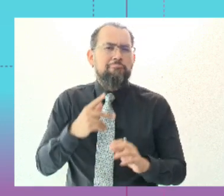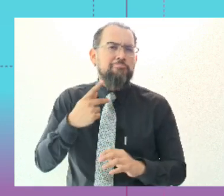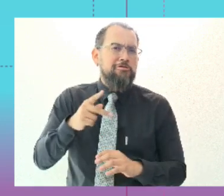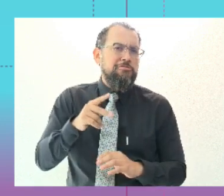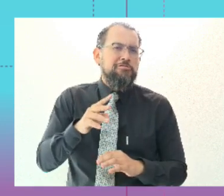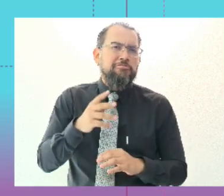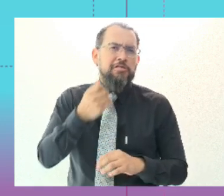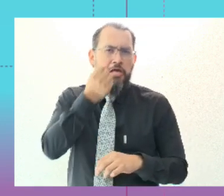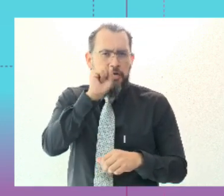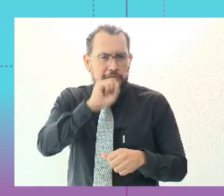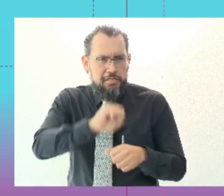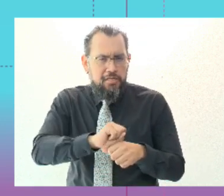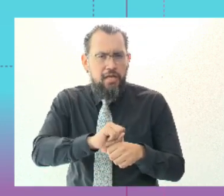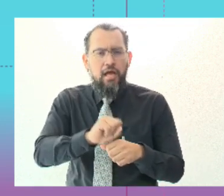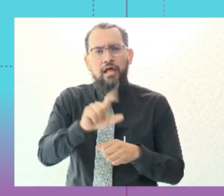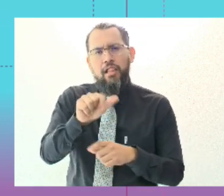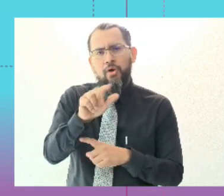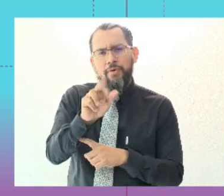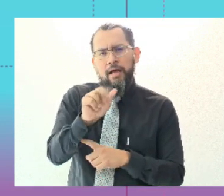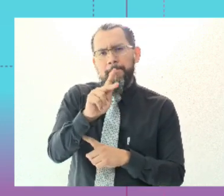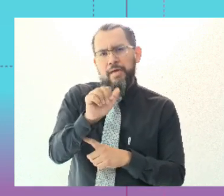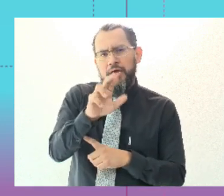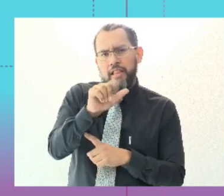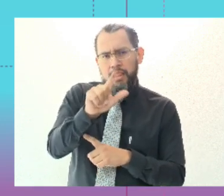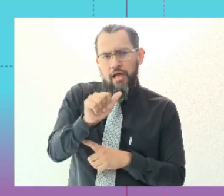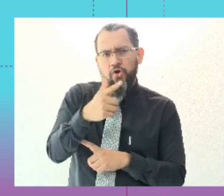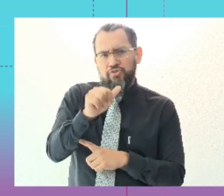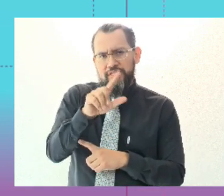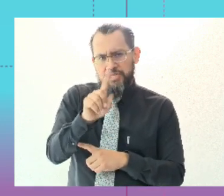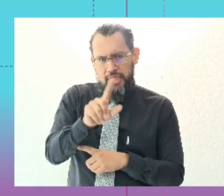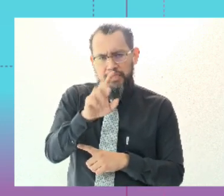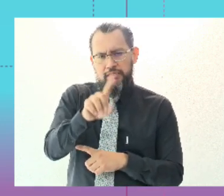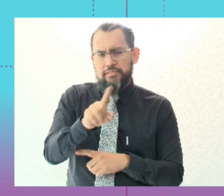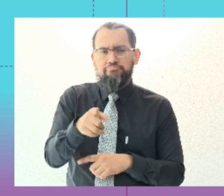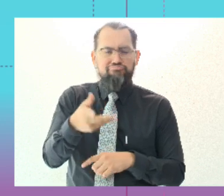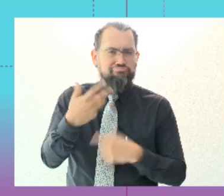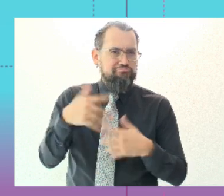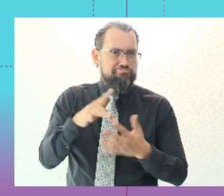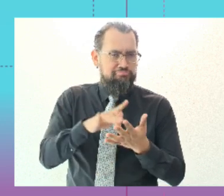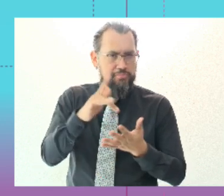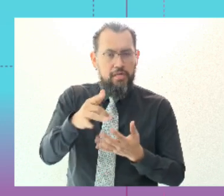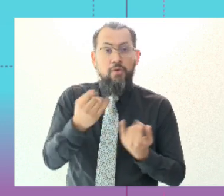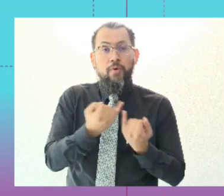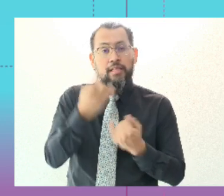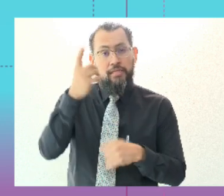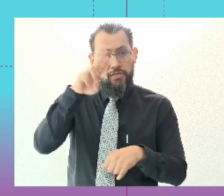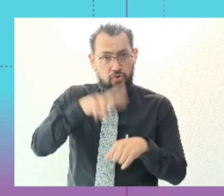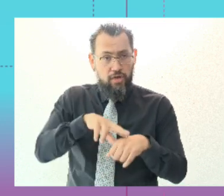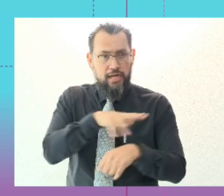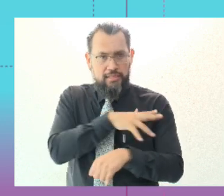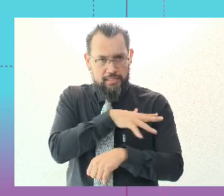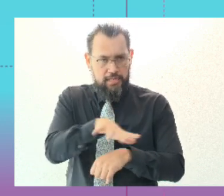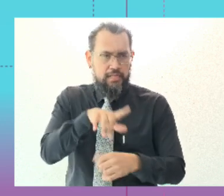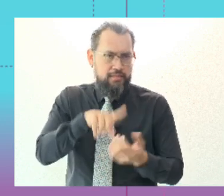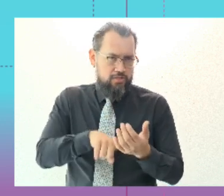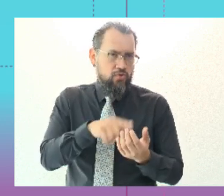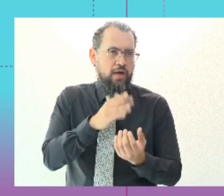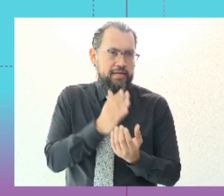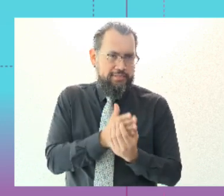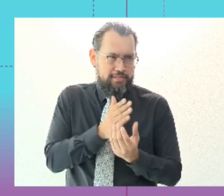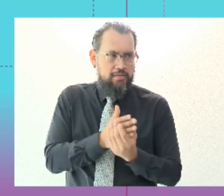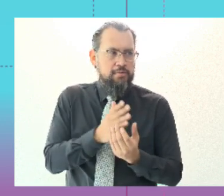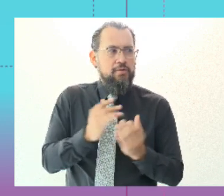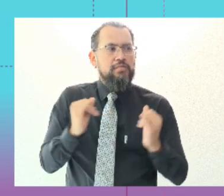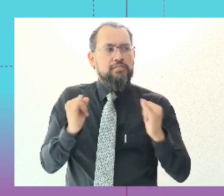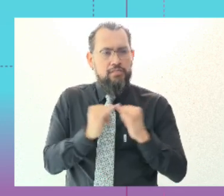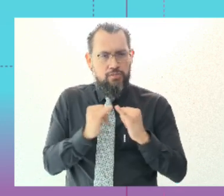Secretaría, Laura Perla González, muchas gracias, a nuestra Dirección General de Archivos aquí en el